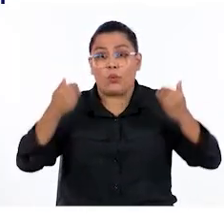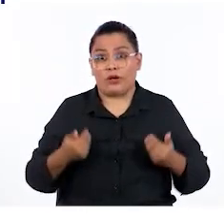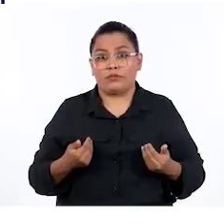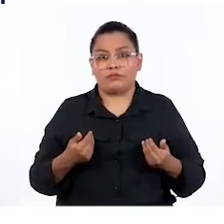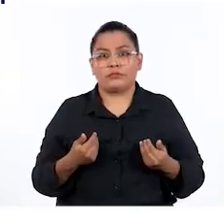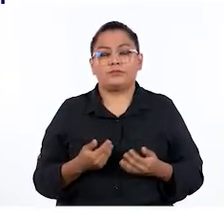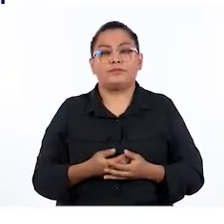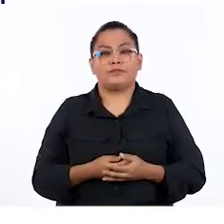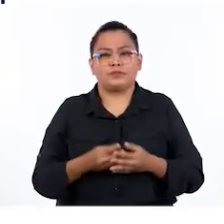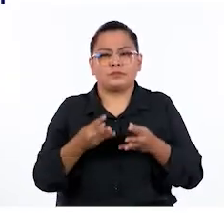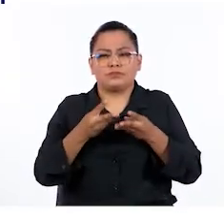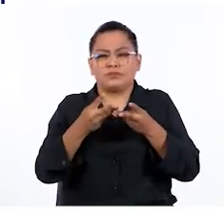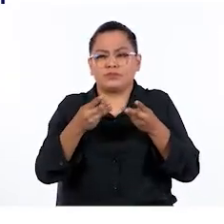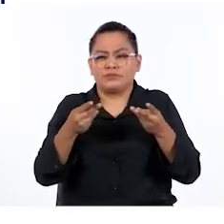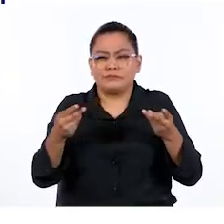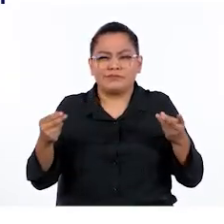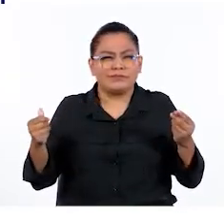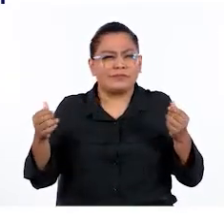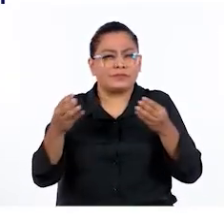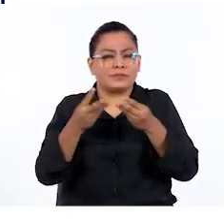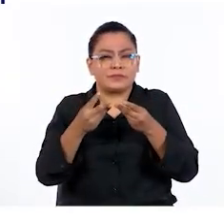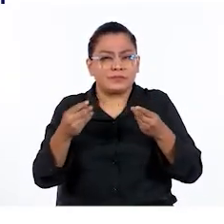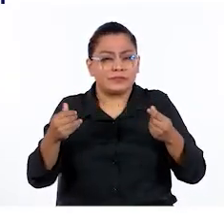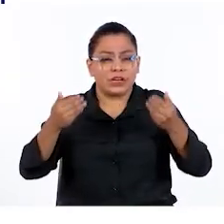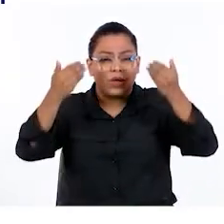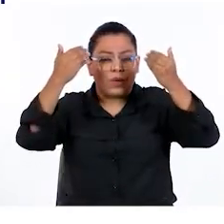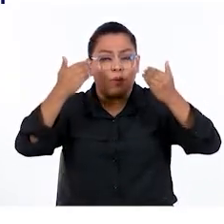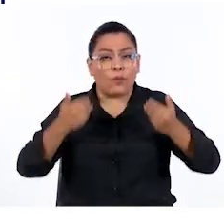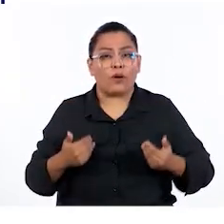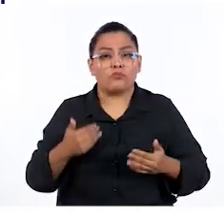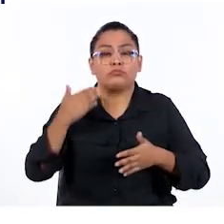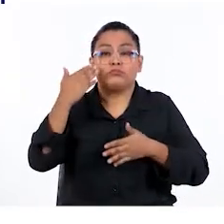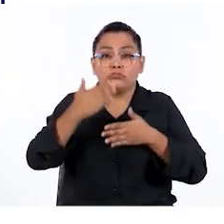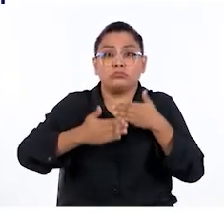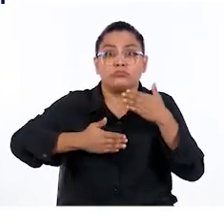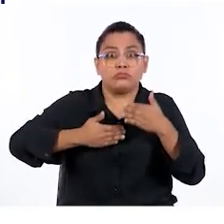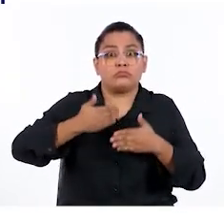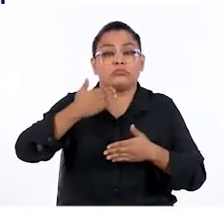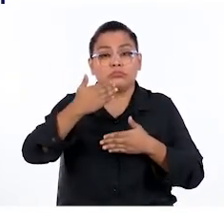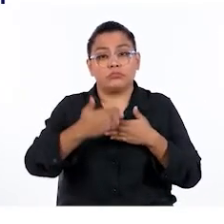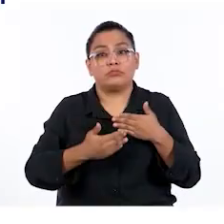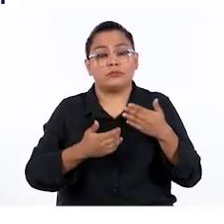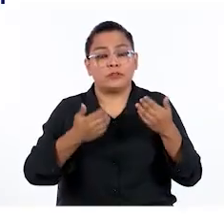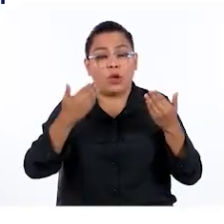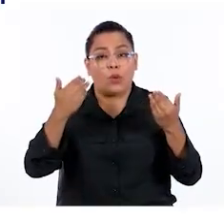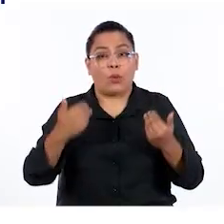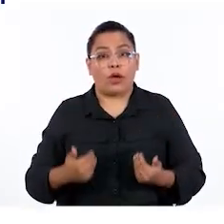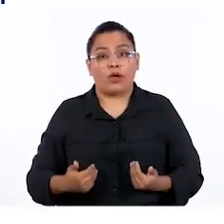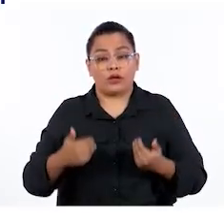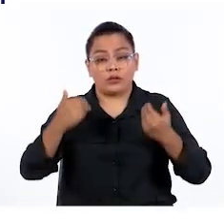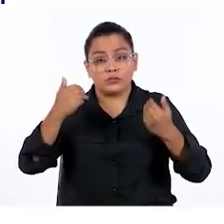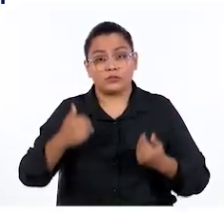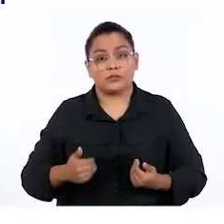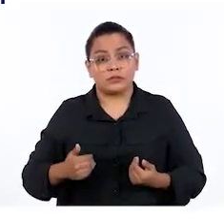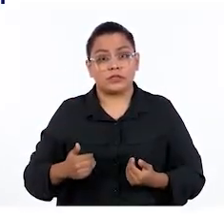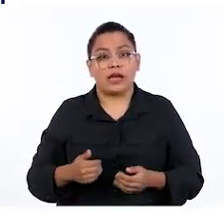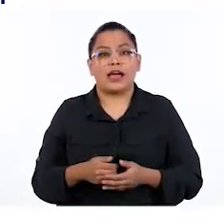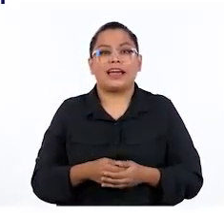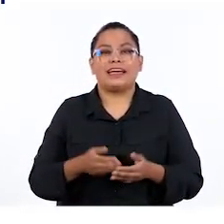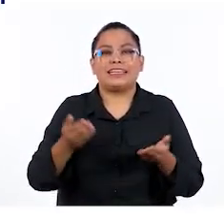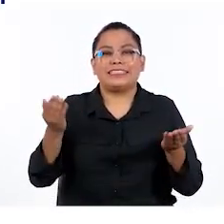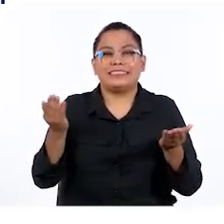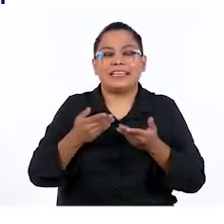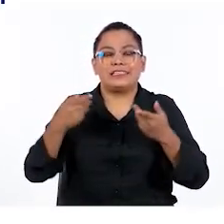descomponemos. Descomponemos esa glucosa mediante un proceso de glucólisis en el cual se